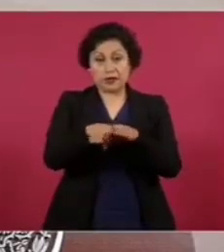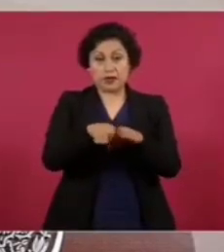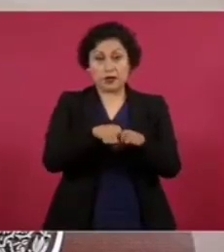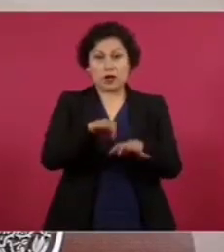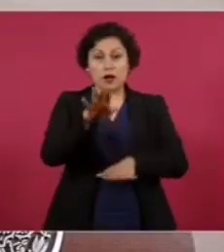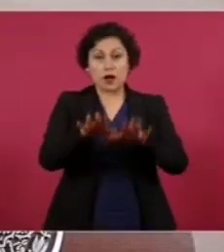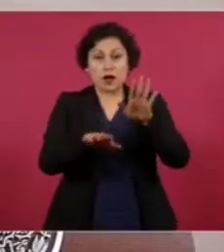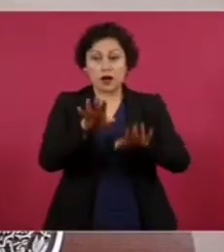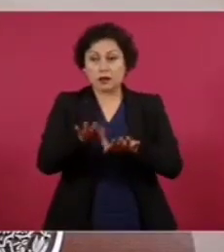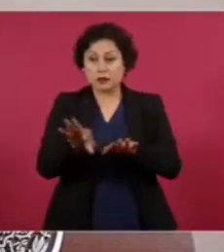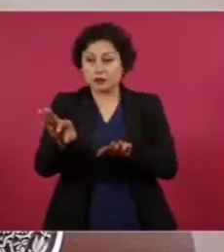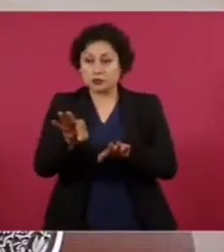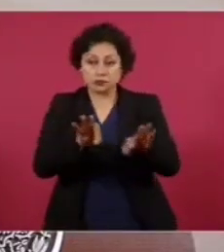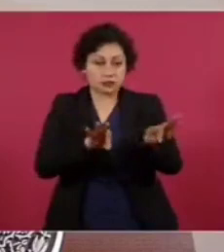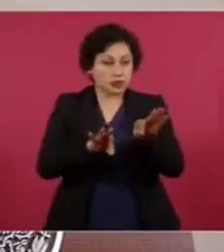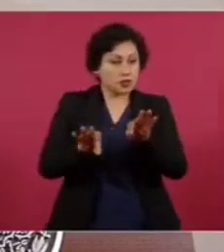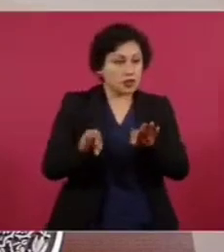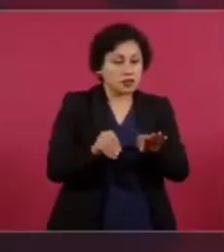porque nada más